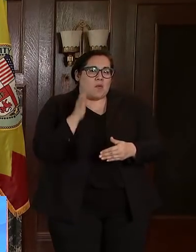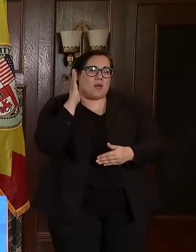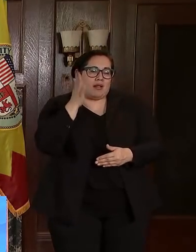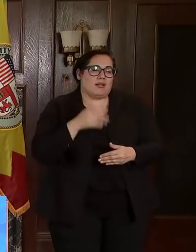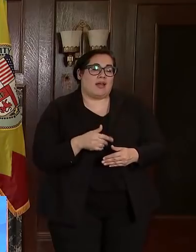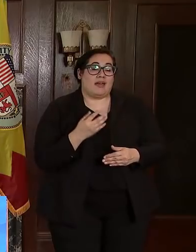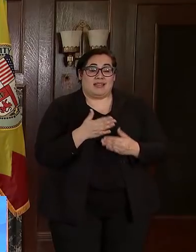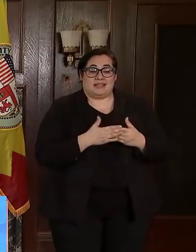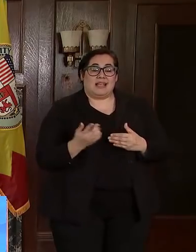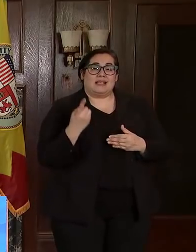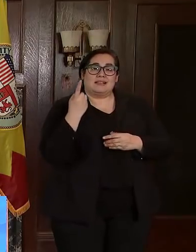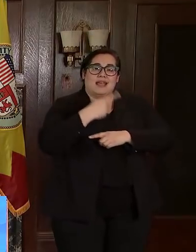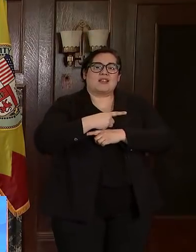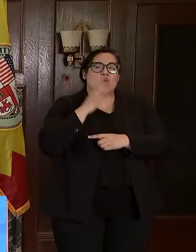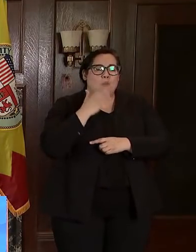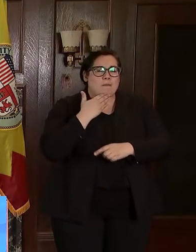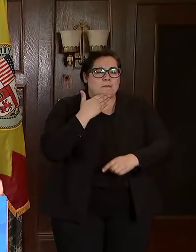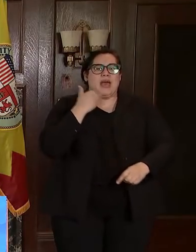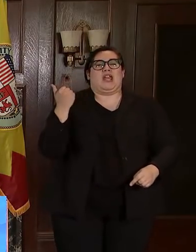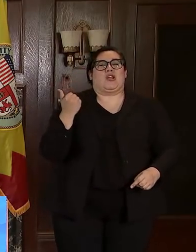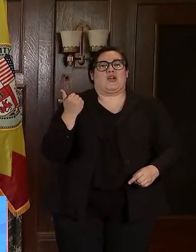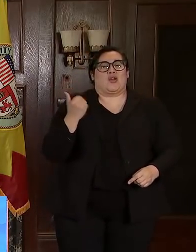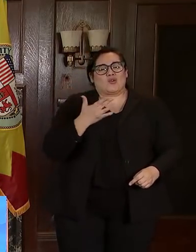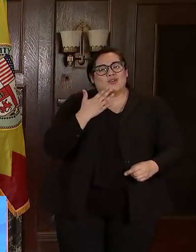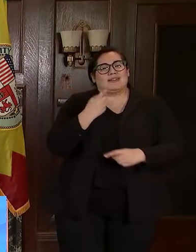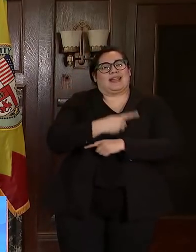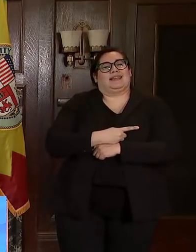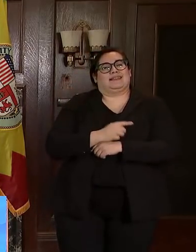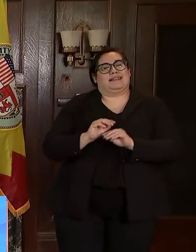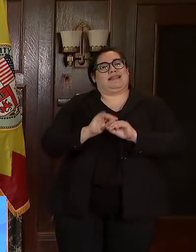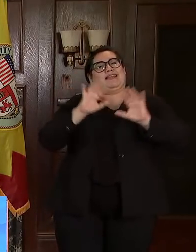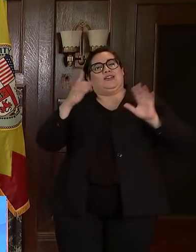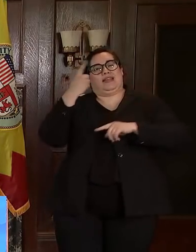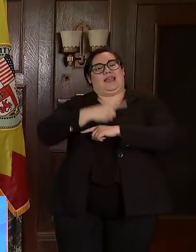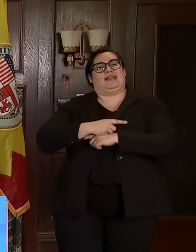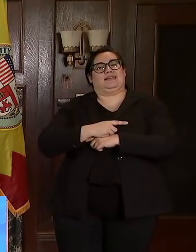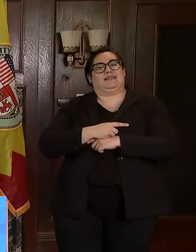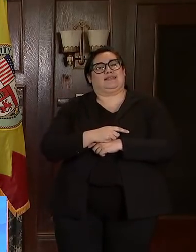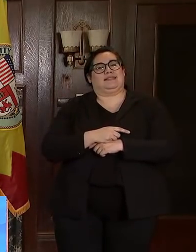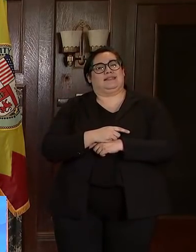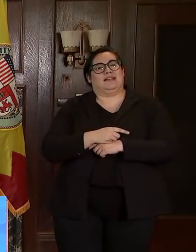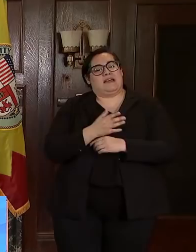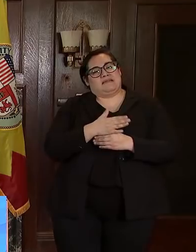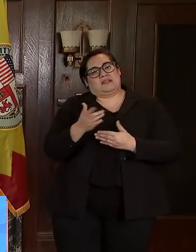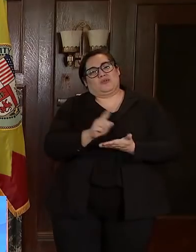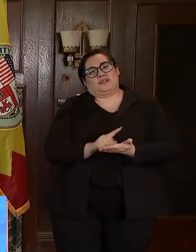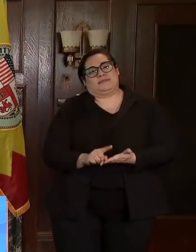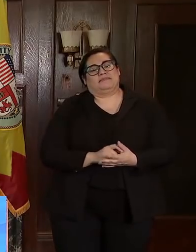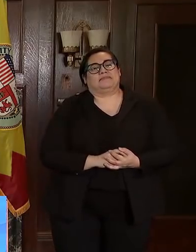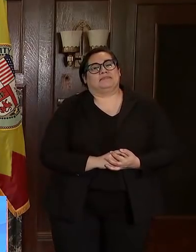y estos días mejores son en los días de esta próxima semana.